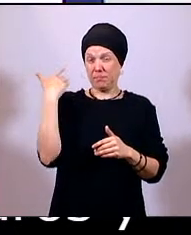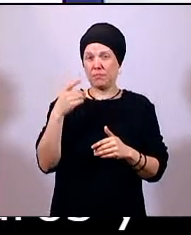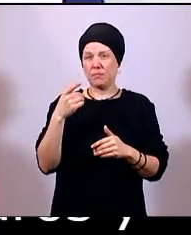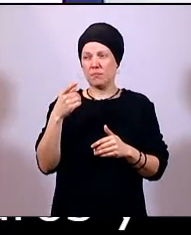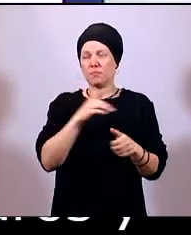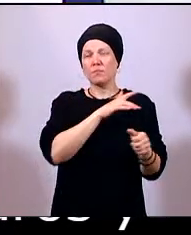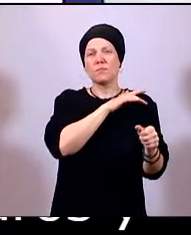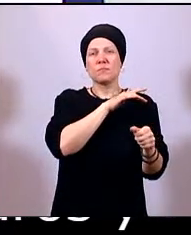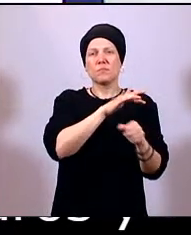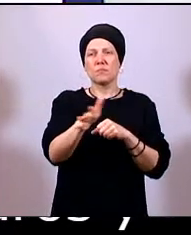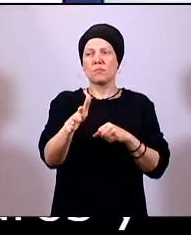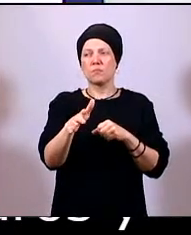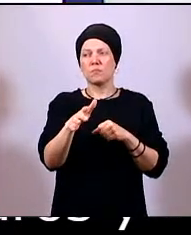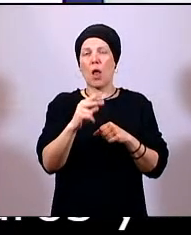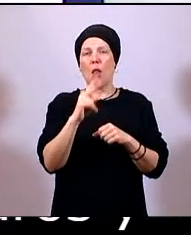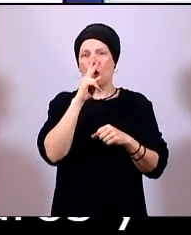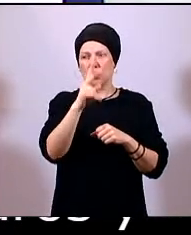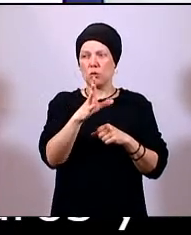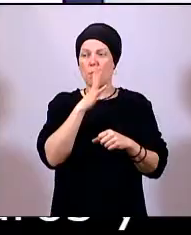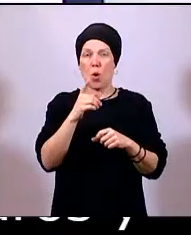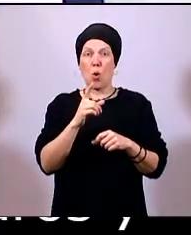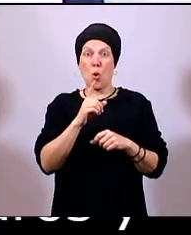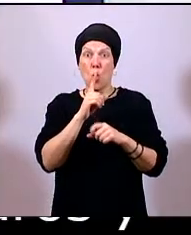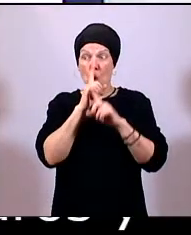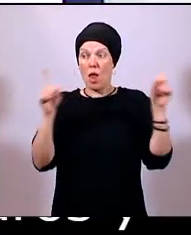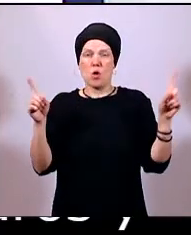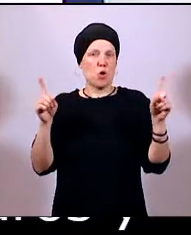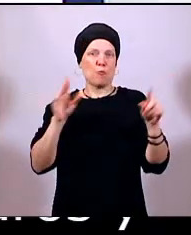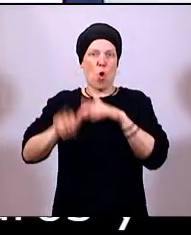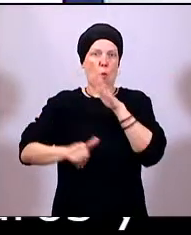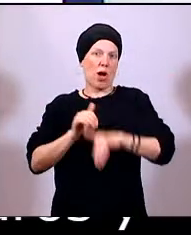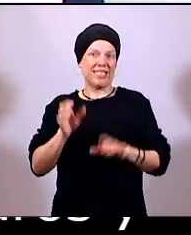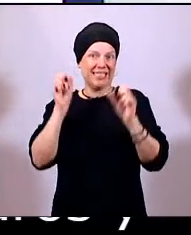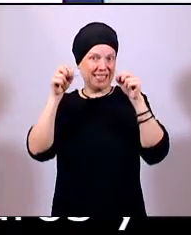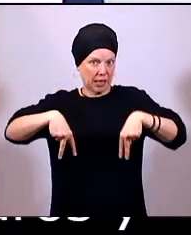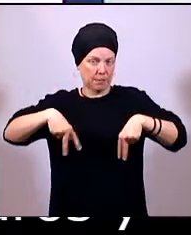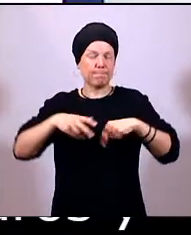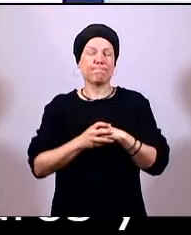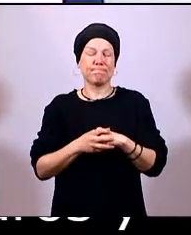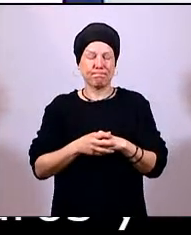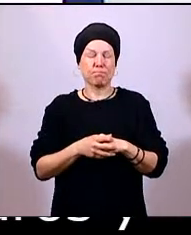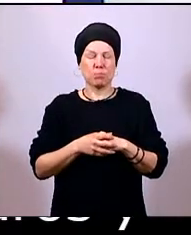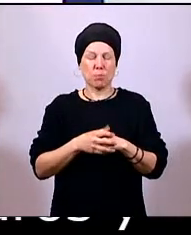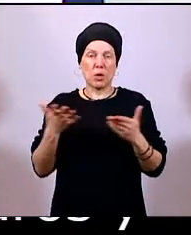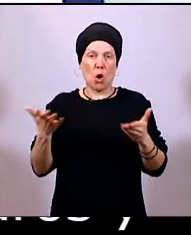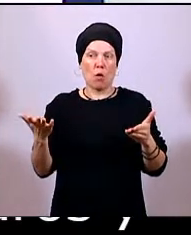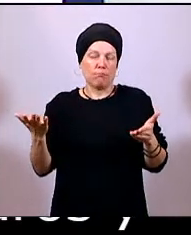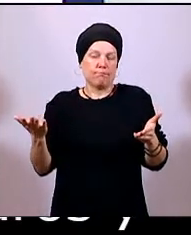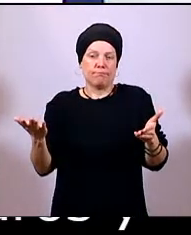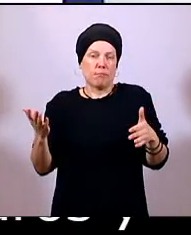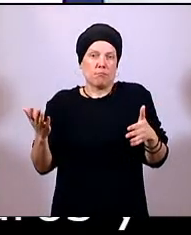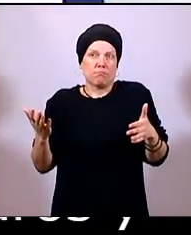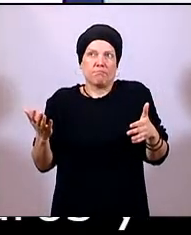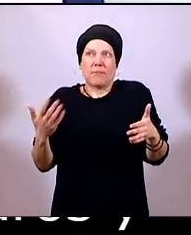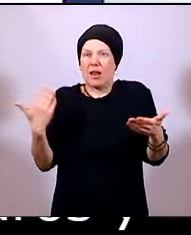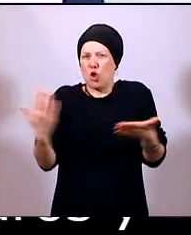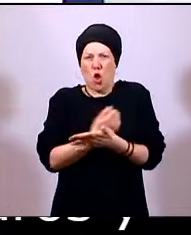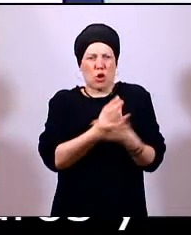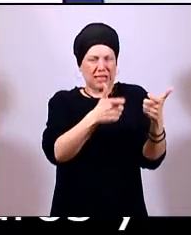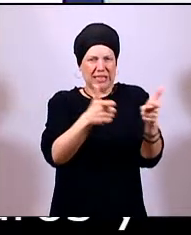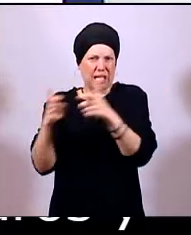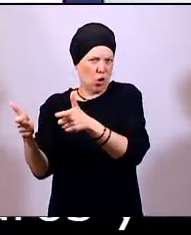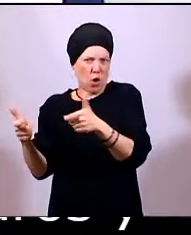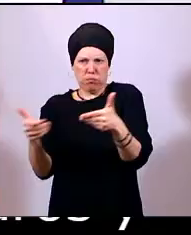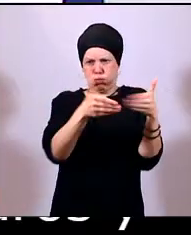los requerimientos de 2 años porque estuvo un año sin convocarse. Está abierto prácticamente a todos los sectores el Consolida